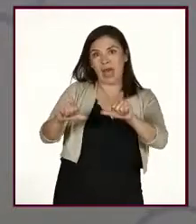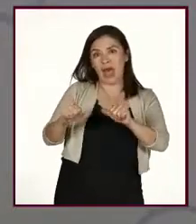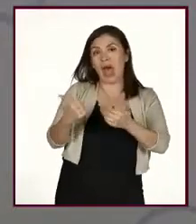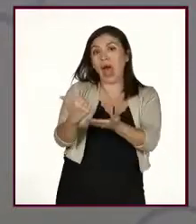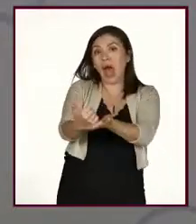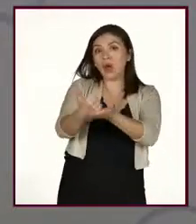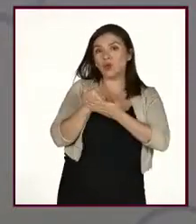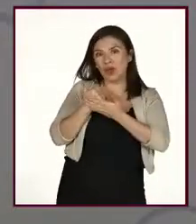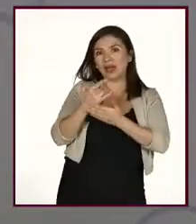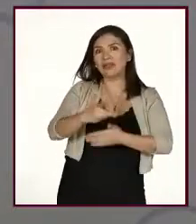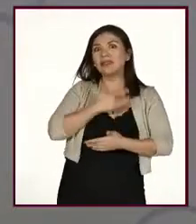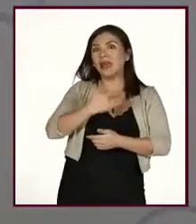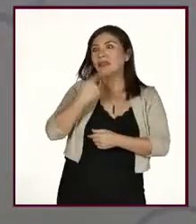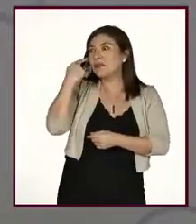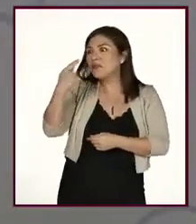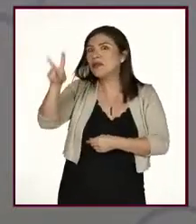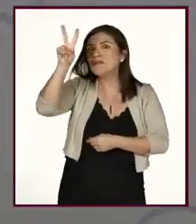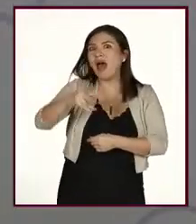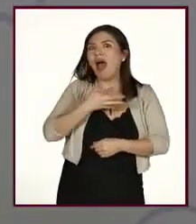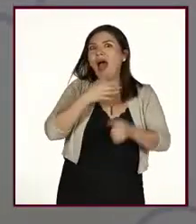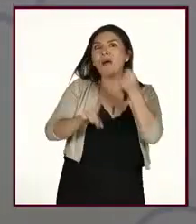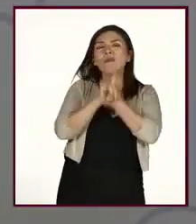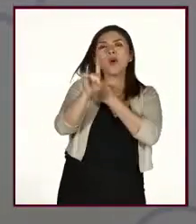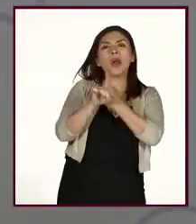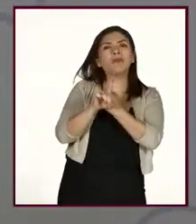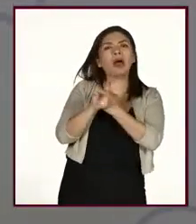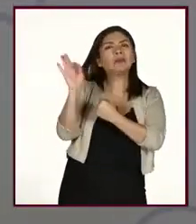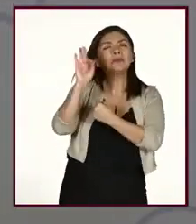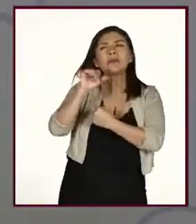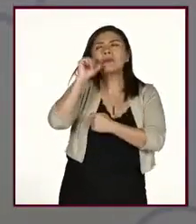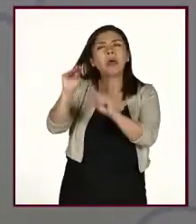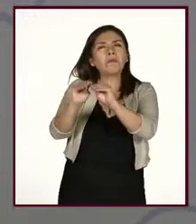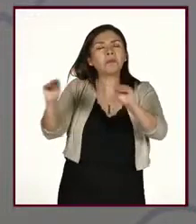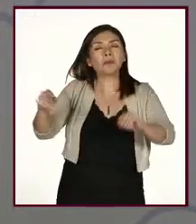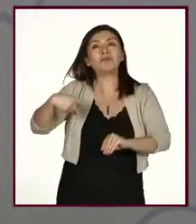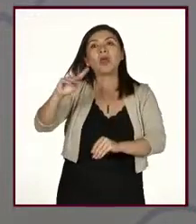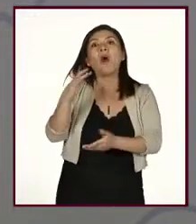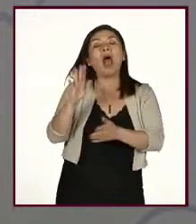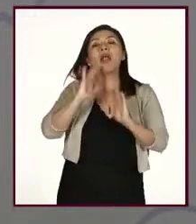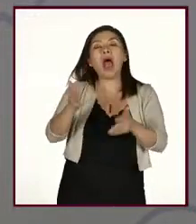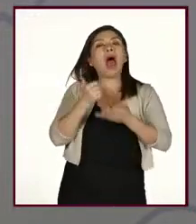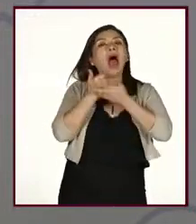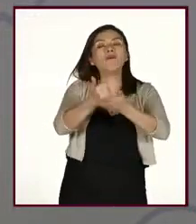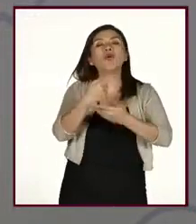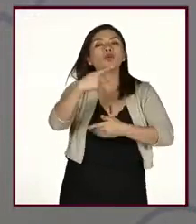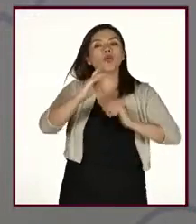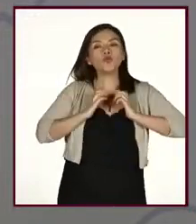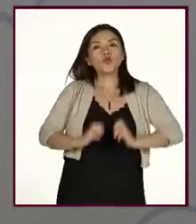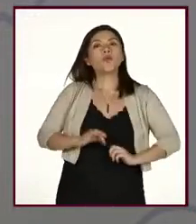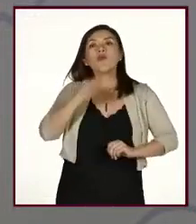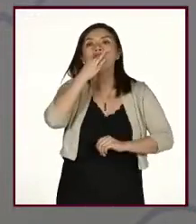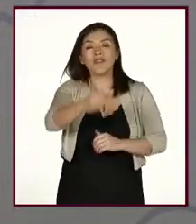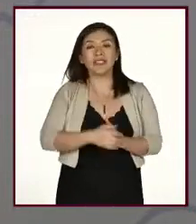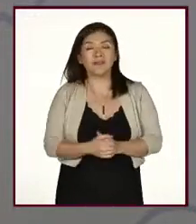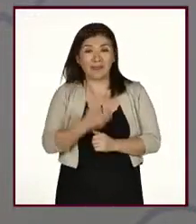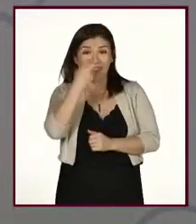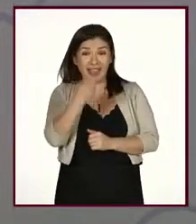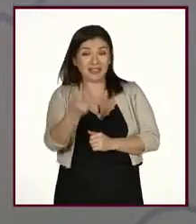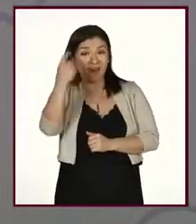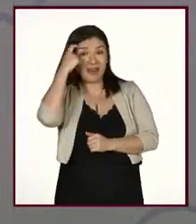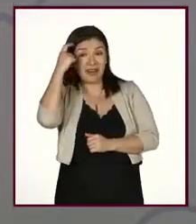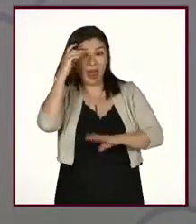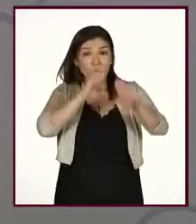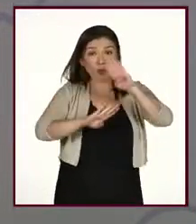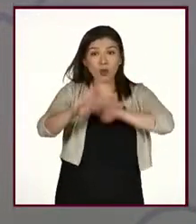que se está percibiendo como peligrosa, ¿sí? Y entonces parte de esta neurobiología pues también nos